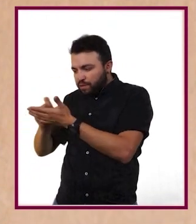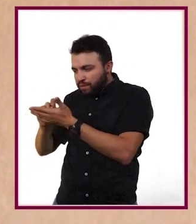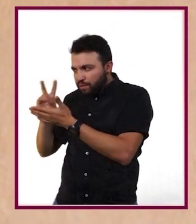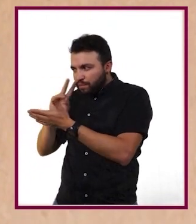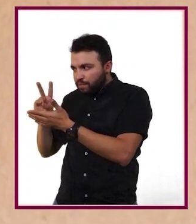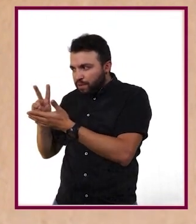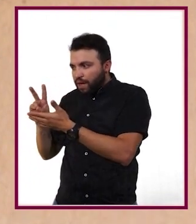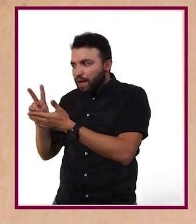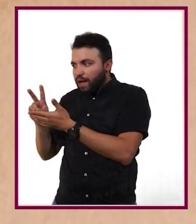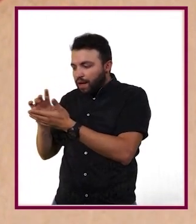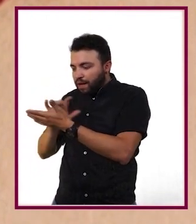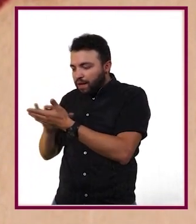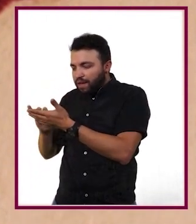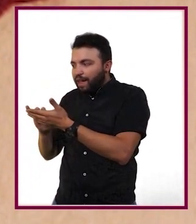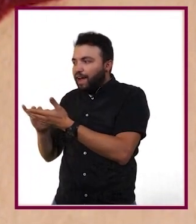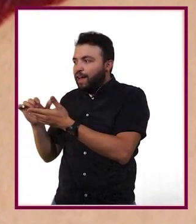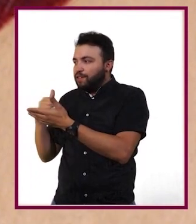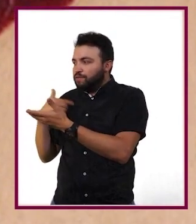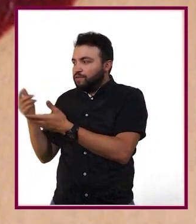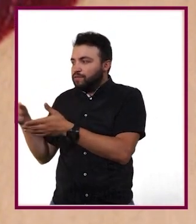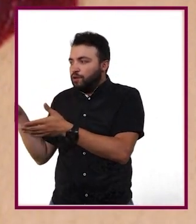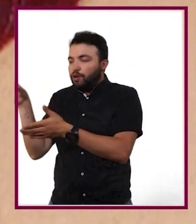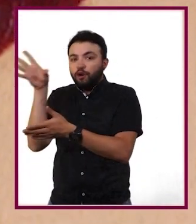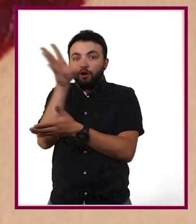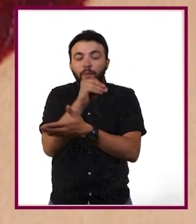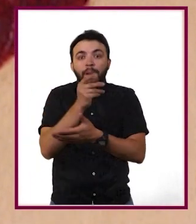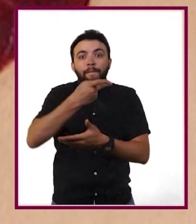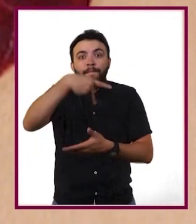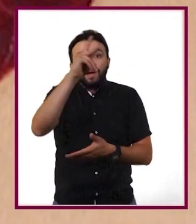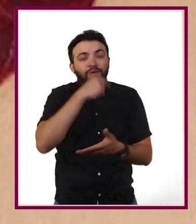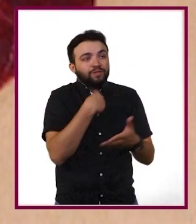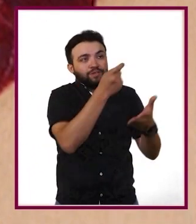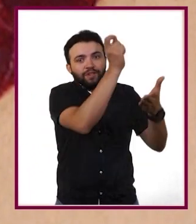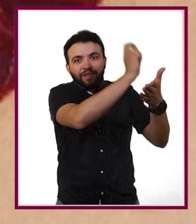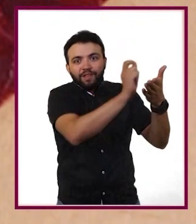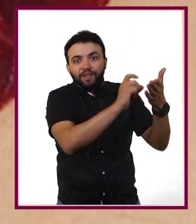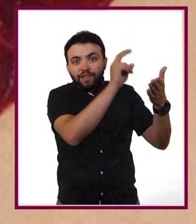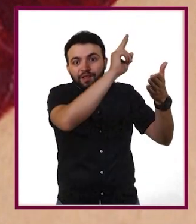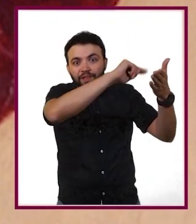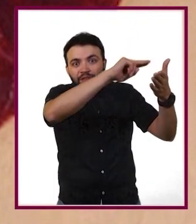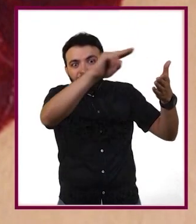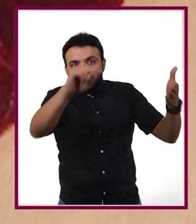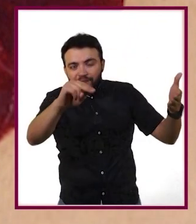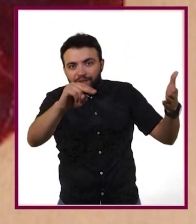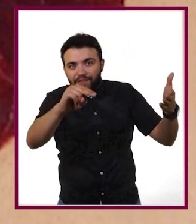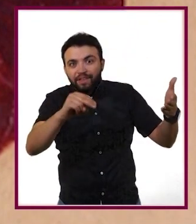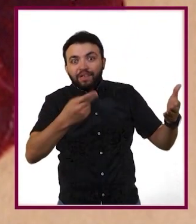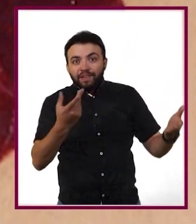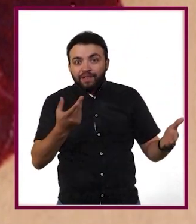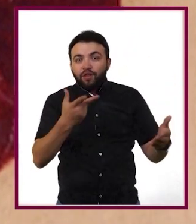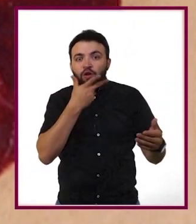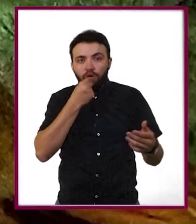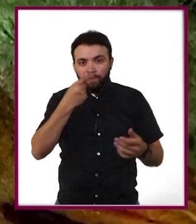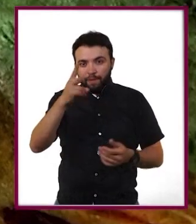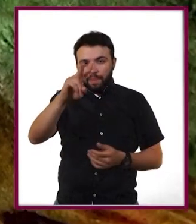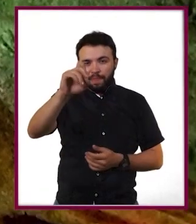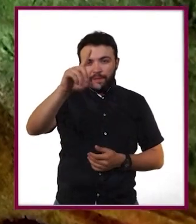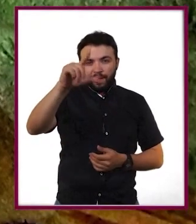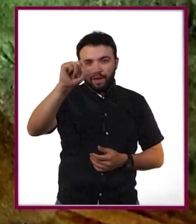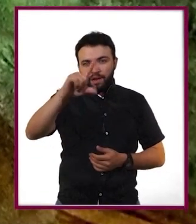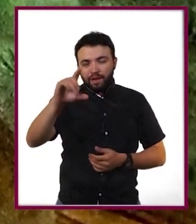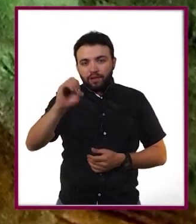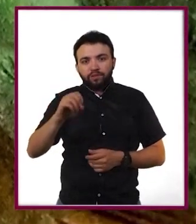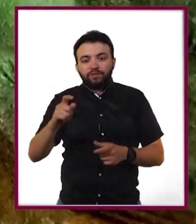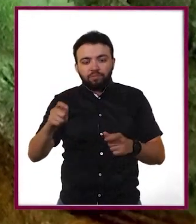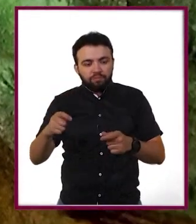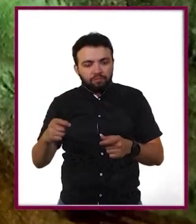Entonces, él las ejemplificaba con dibujos y pinturas. Pero al mismo tiempo, José María Velasco aportó